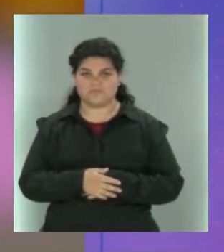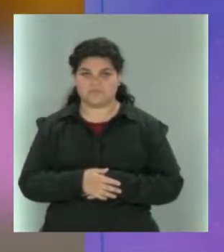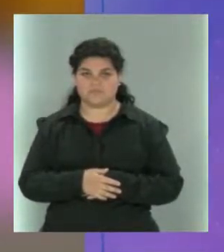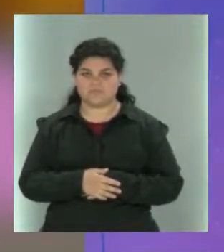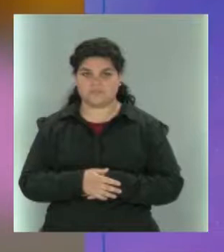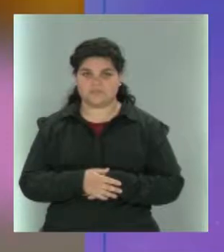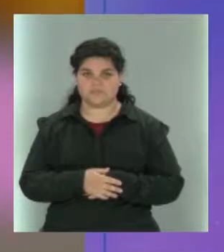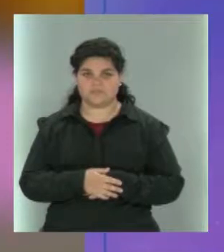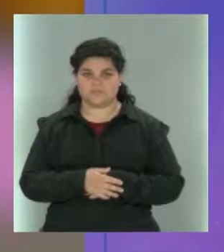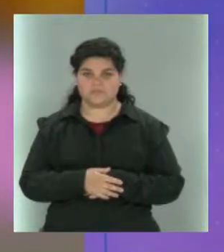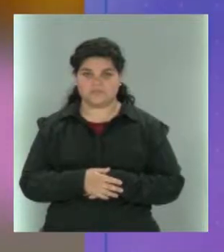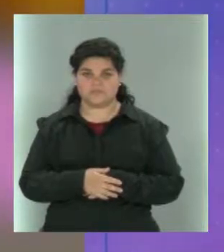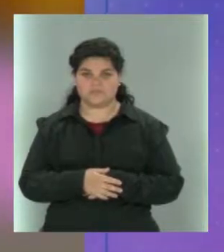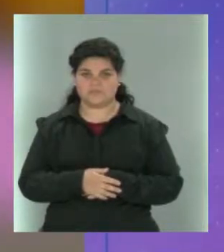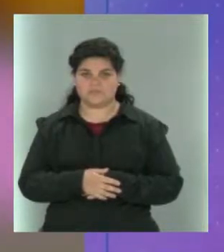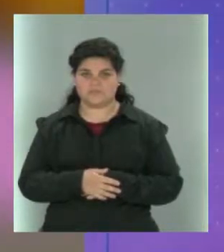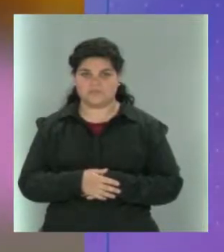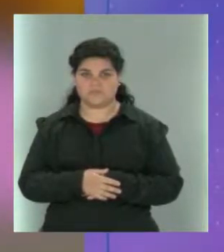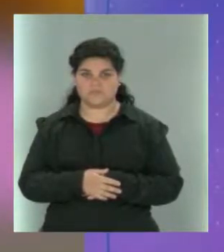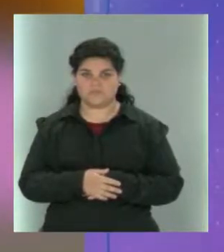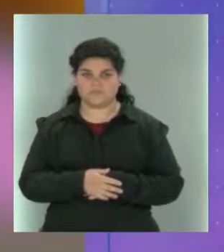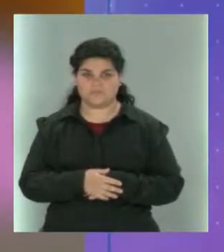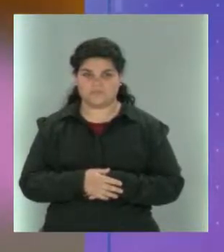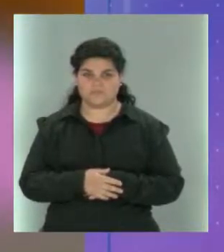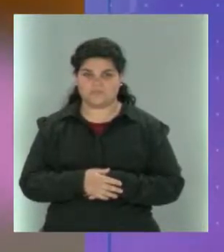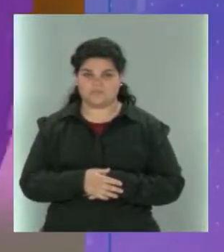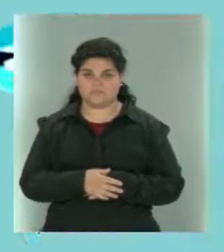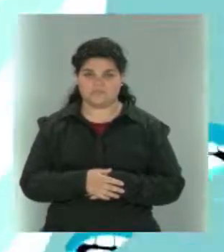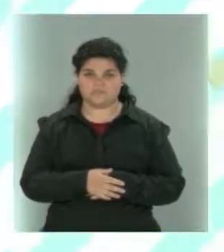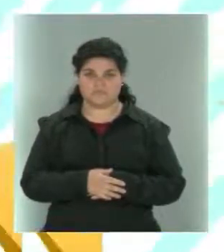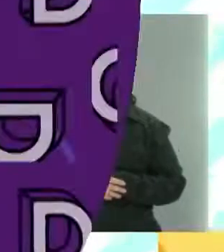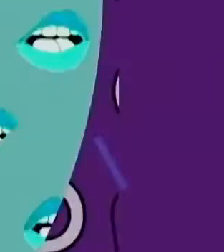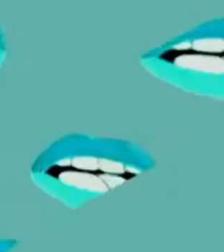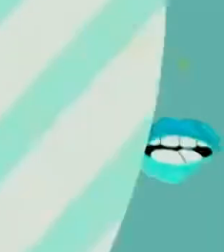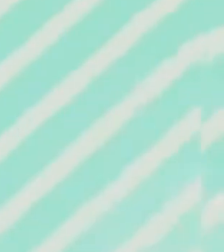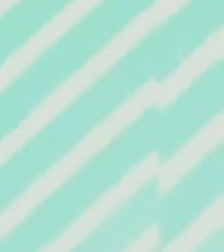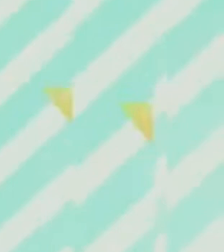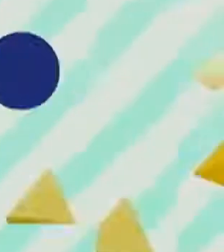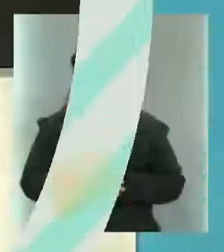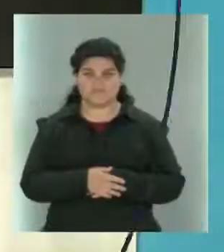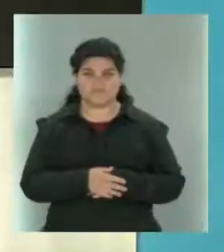¡Ya va!